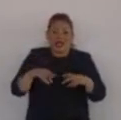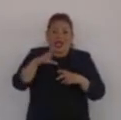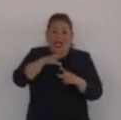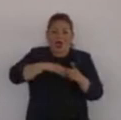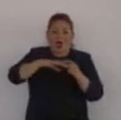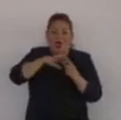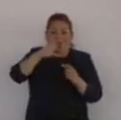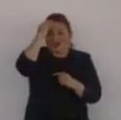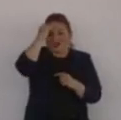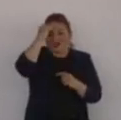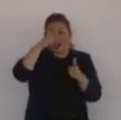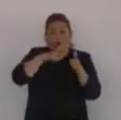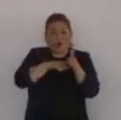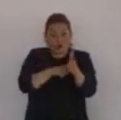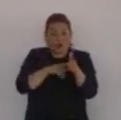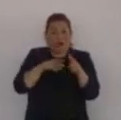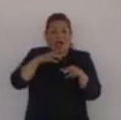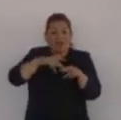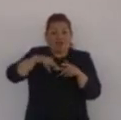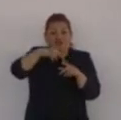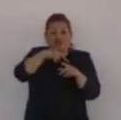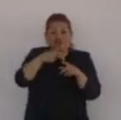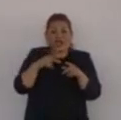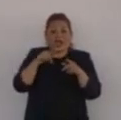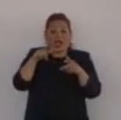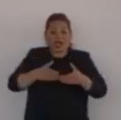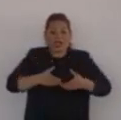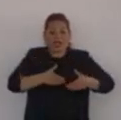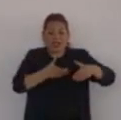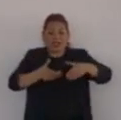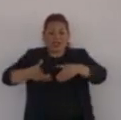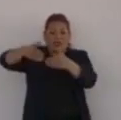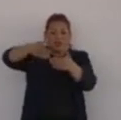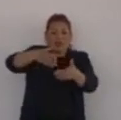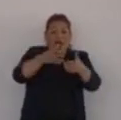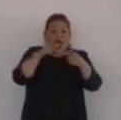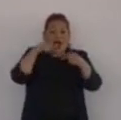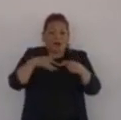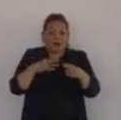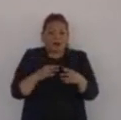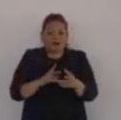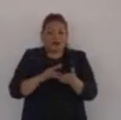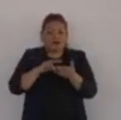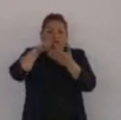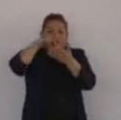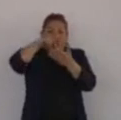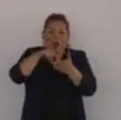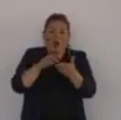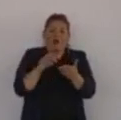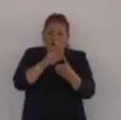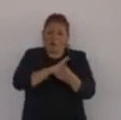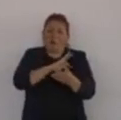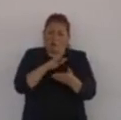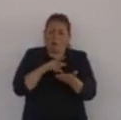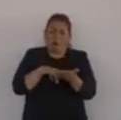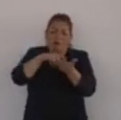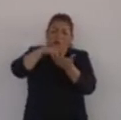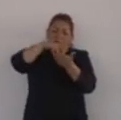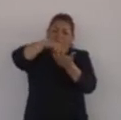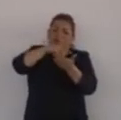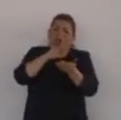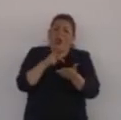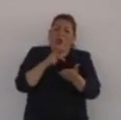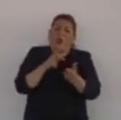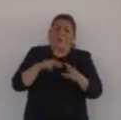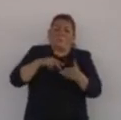Chapultepec. De Los Pinos sale una calzada flotante, un paso en donde pueden ir de